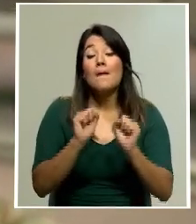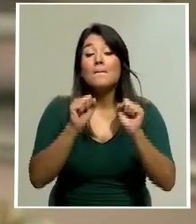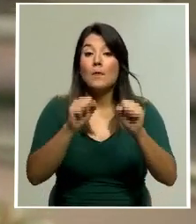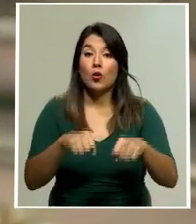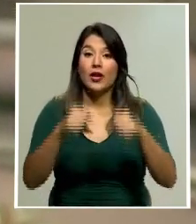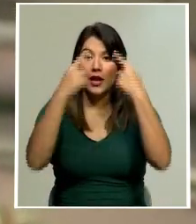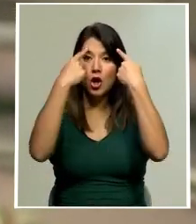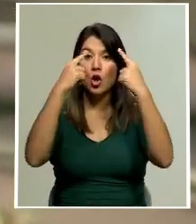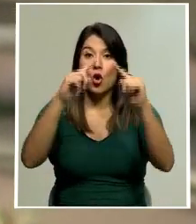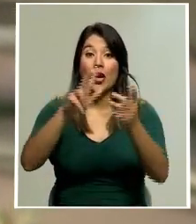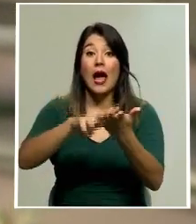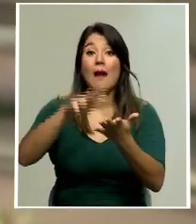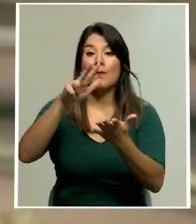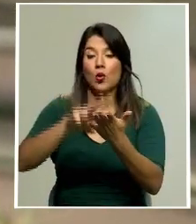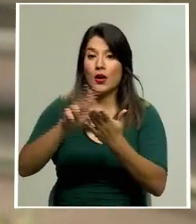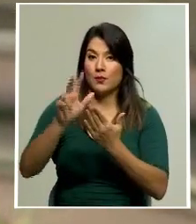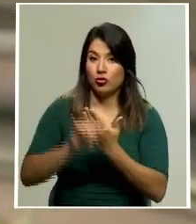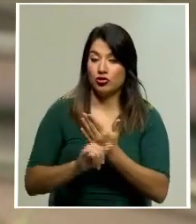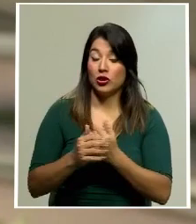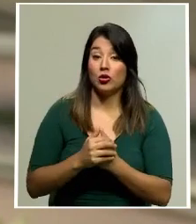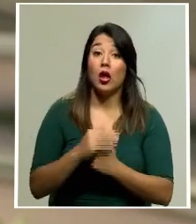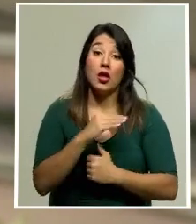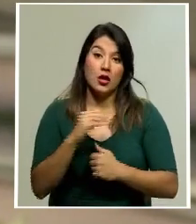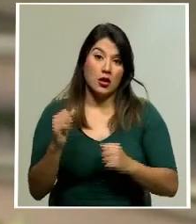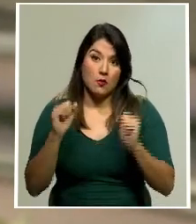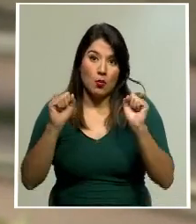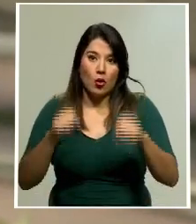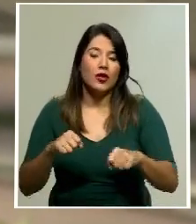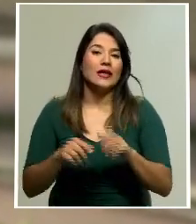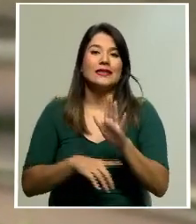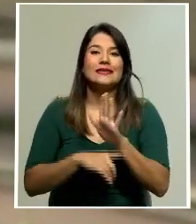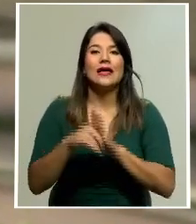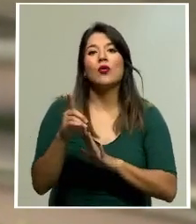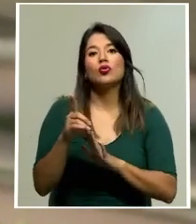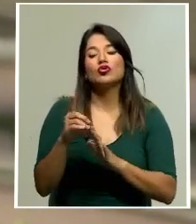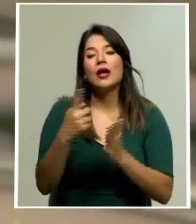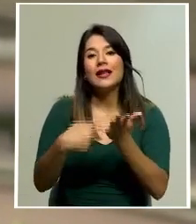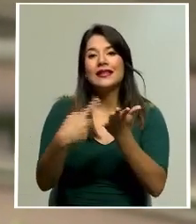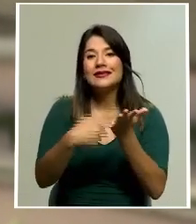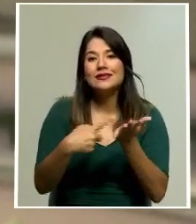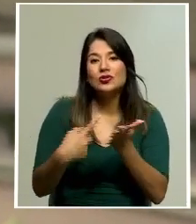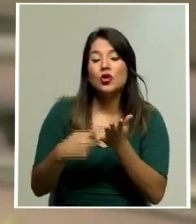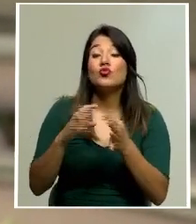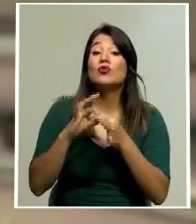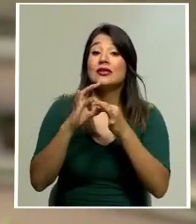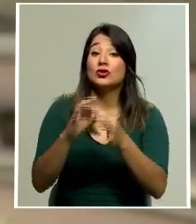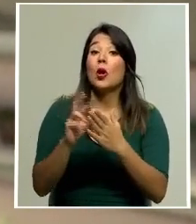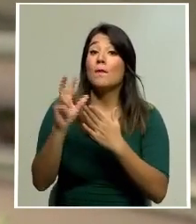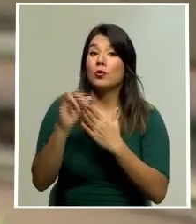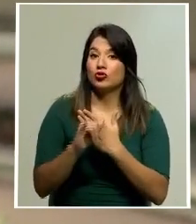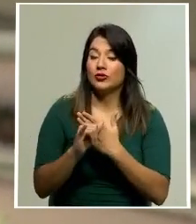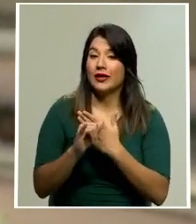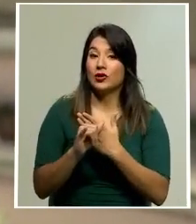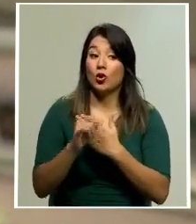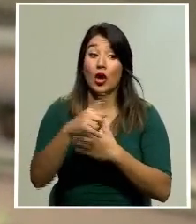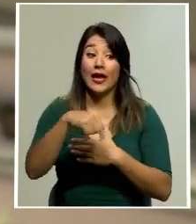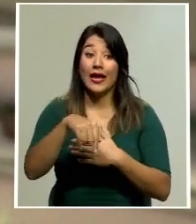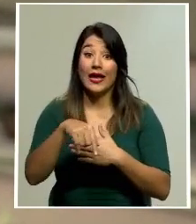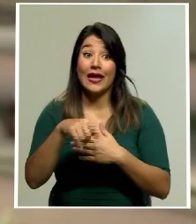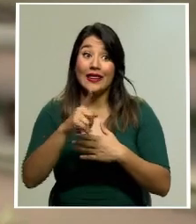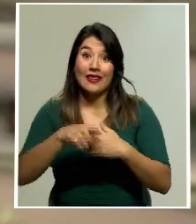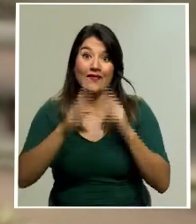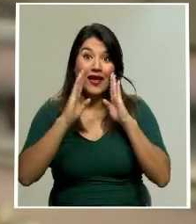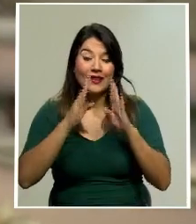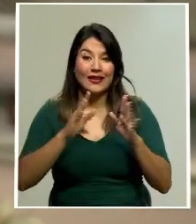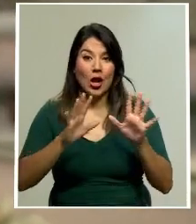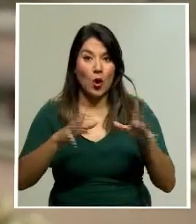idealmente lograr la aprobación de los mismos y poder, por supuesto, desarrollar una amplia discusión de estas iniciativas que están en espera de las comisiones